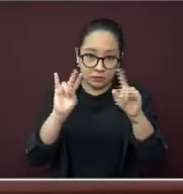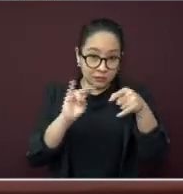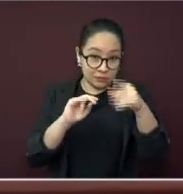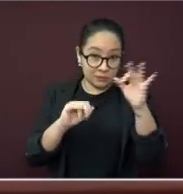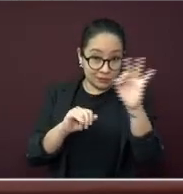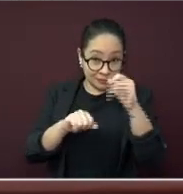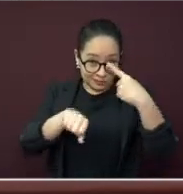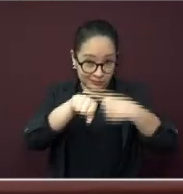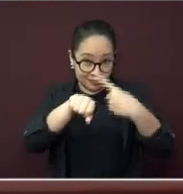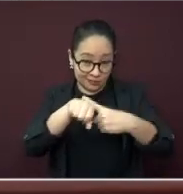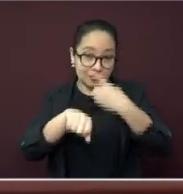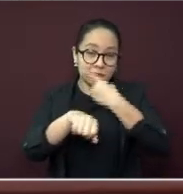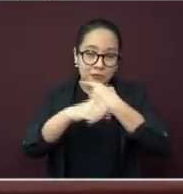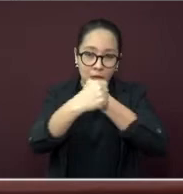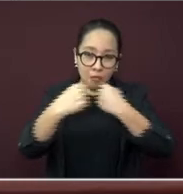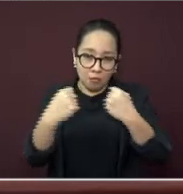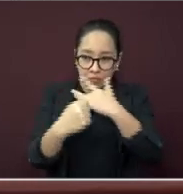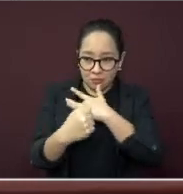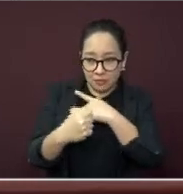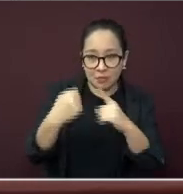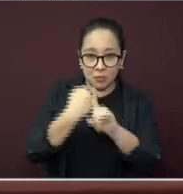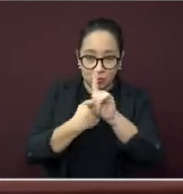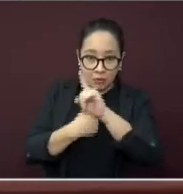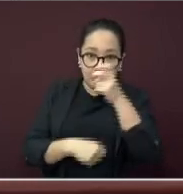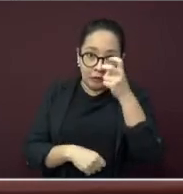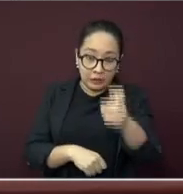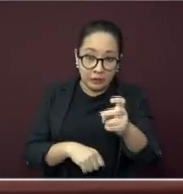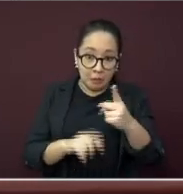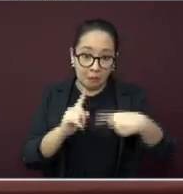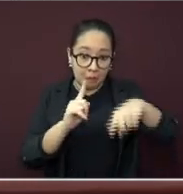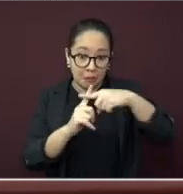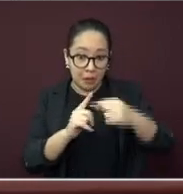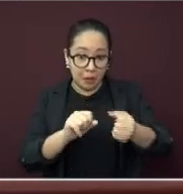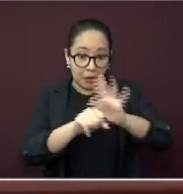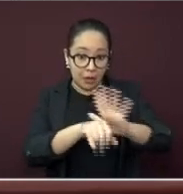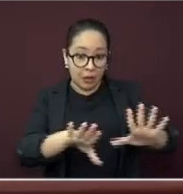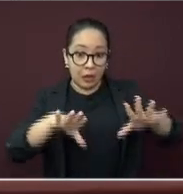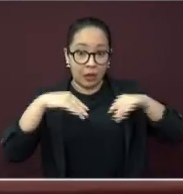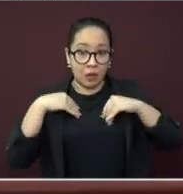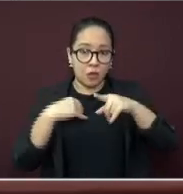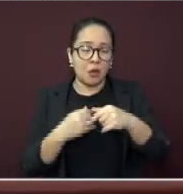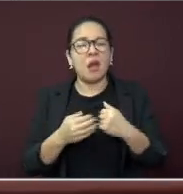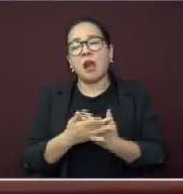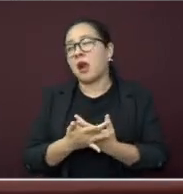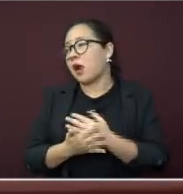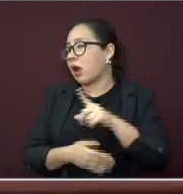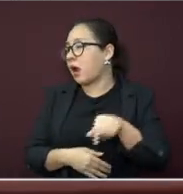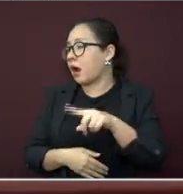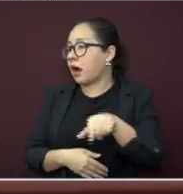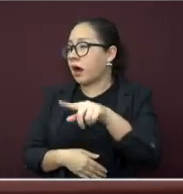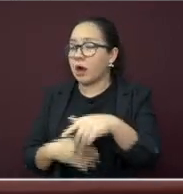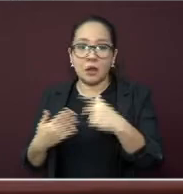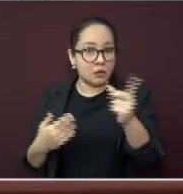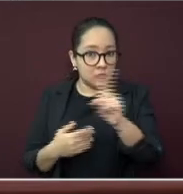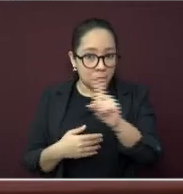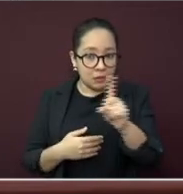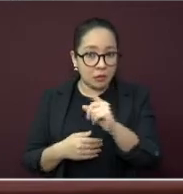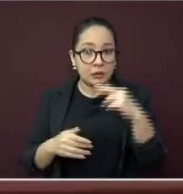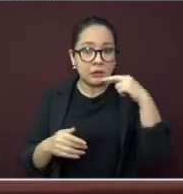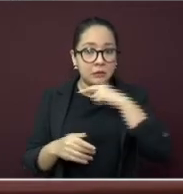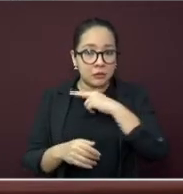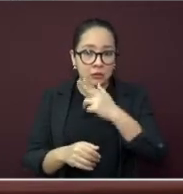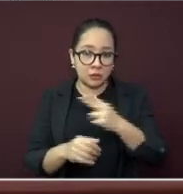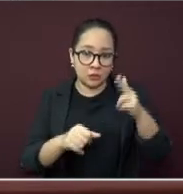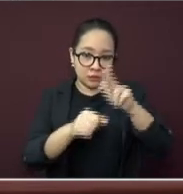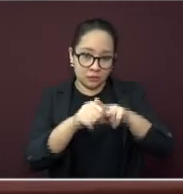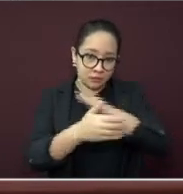y además kobe 19 no esperes acude al médico para que te valore y te trate oportunamente paso la